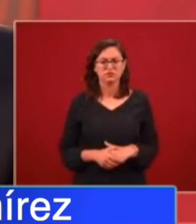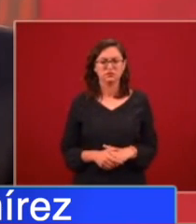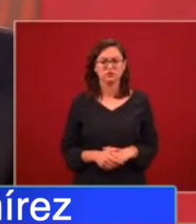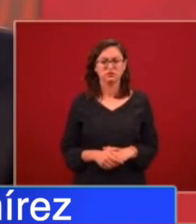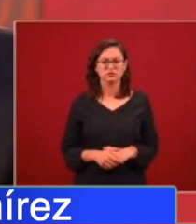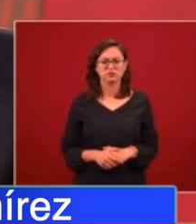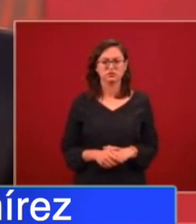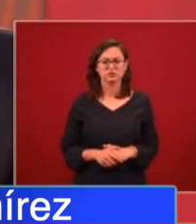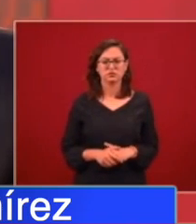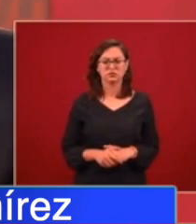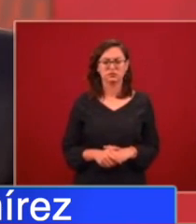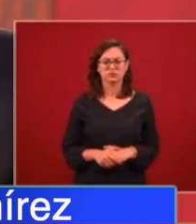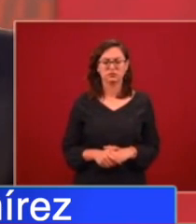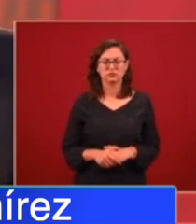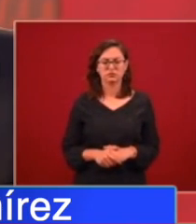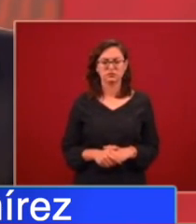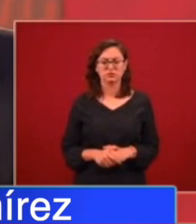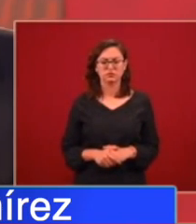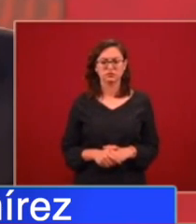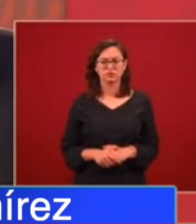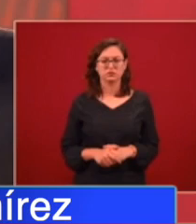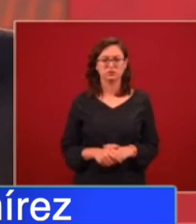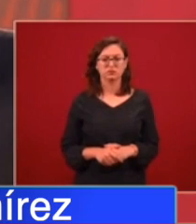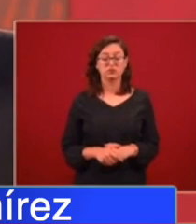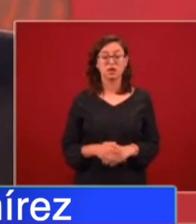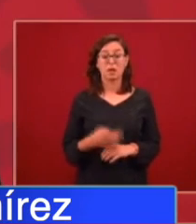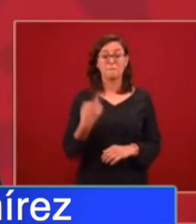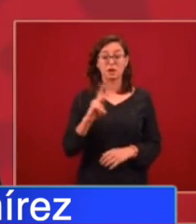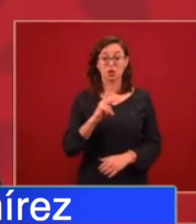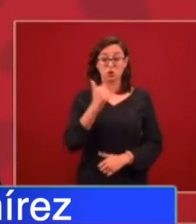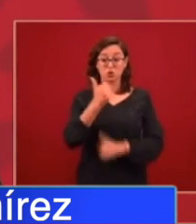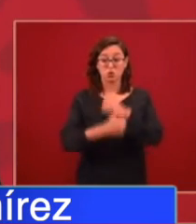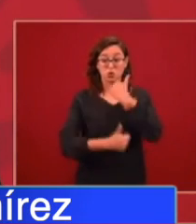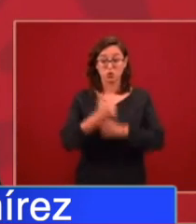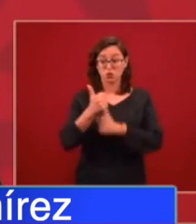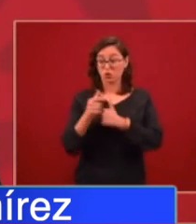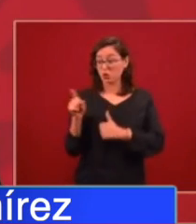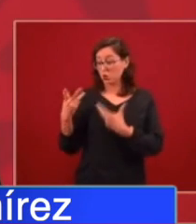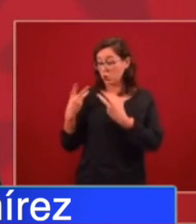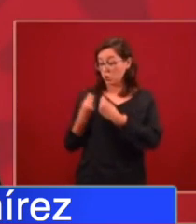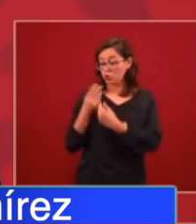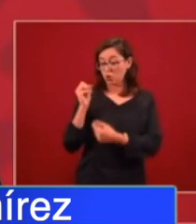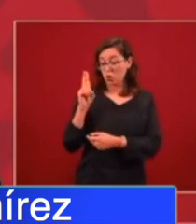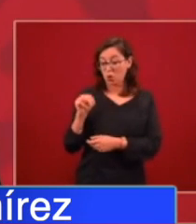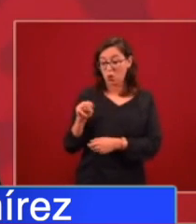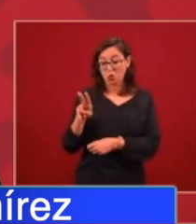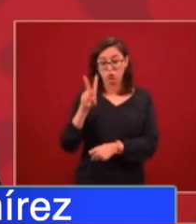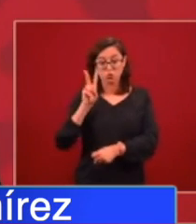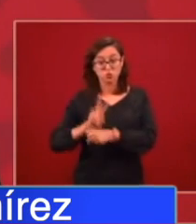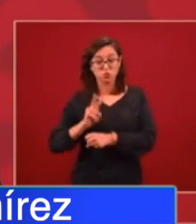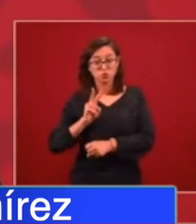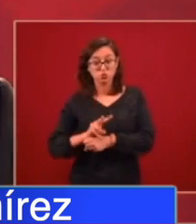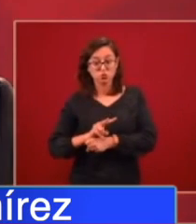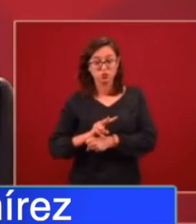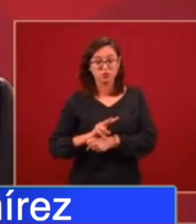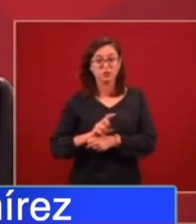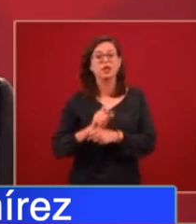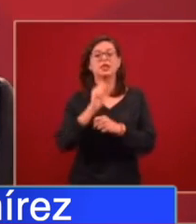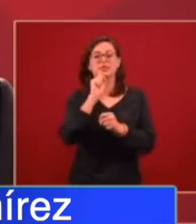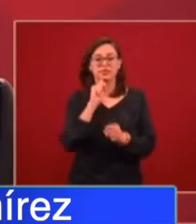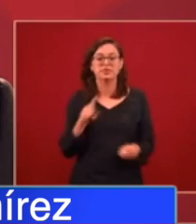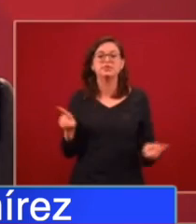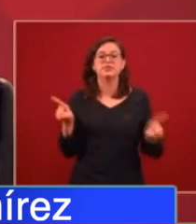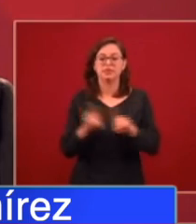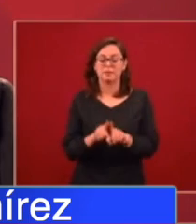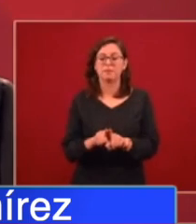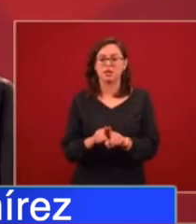Pero no solo se va a licitar desde la ONU, sino vamos a tener una